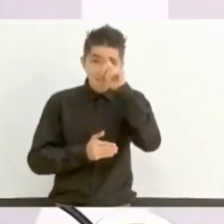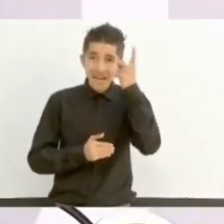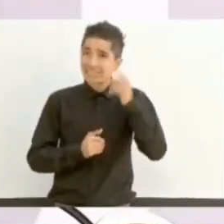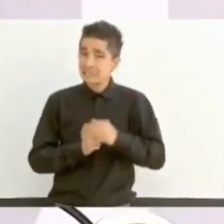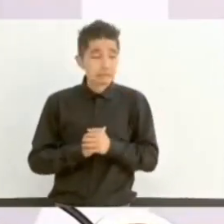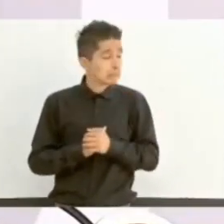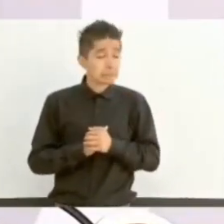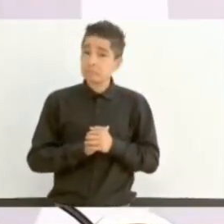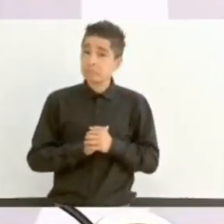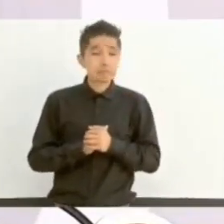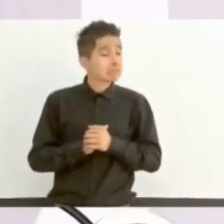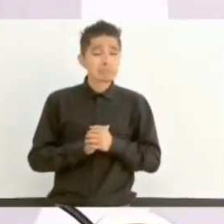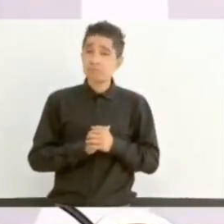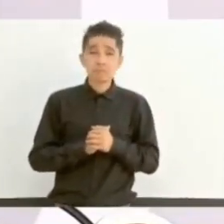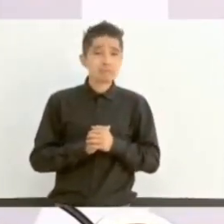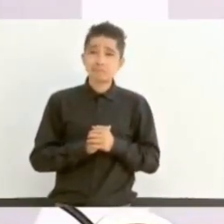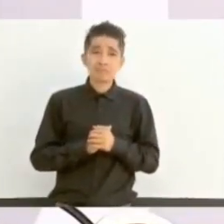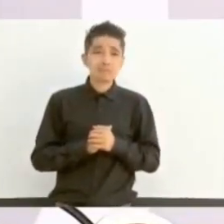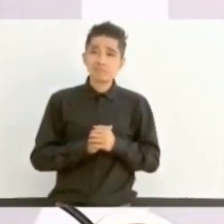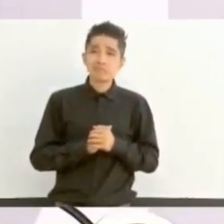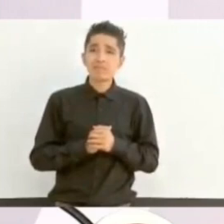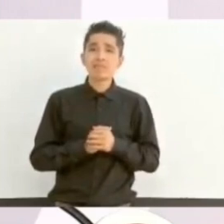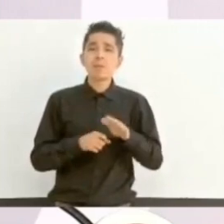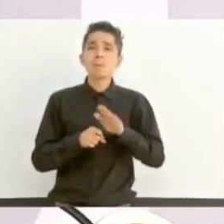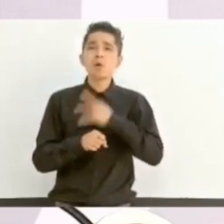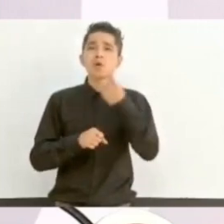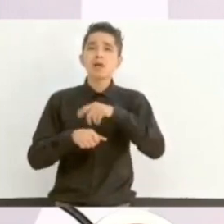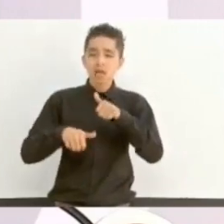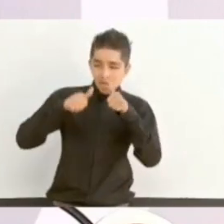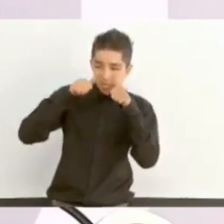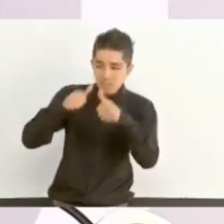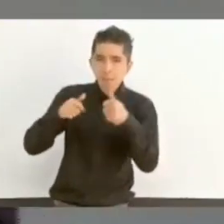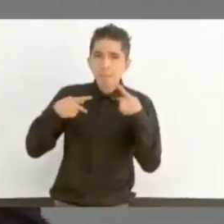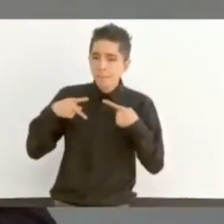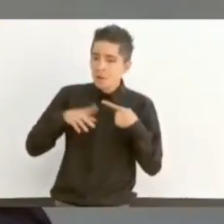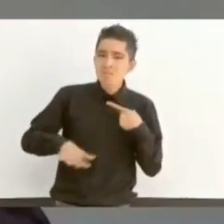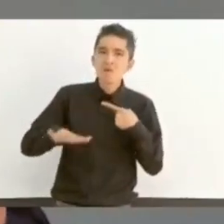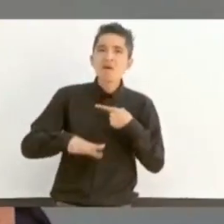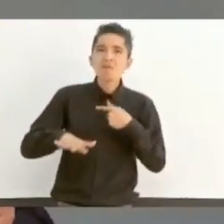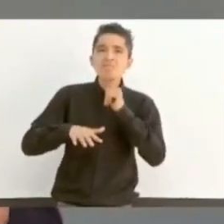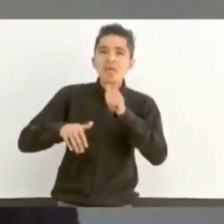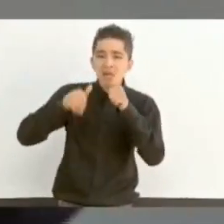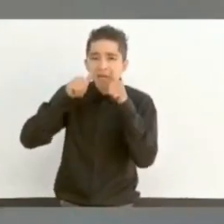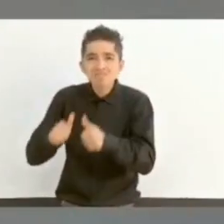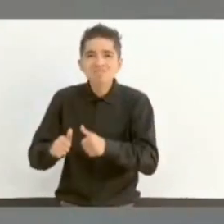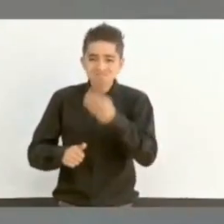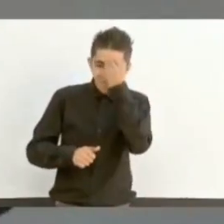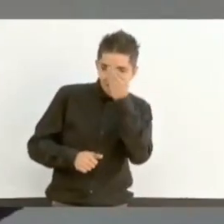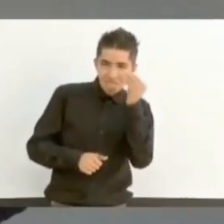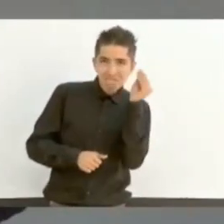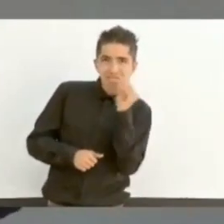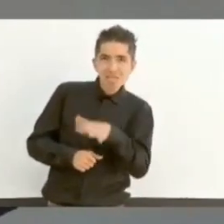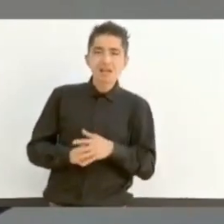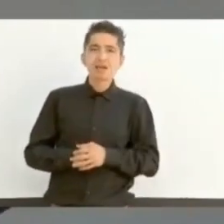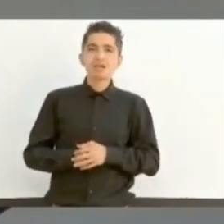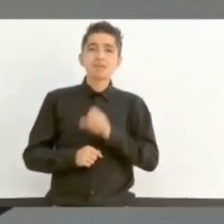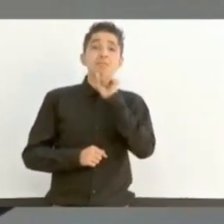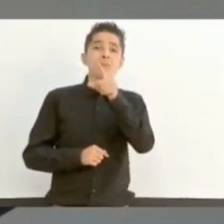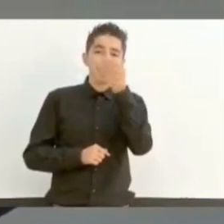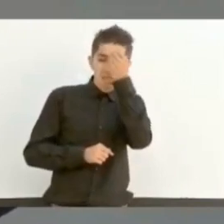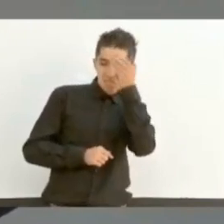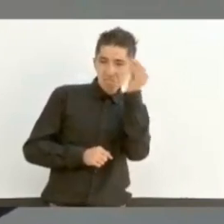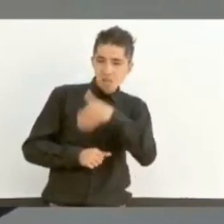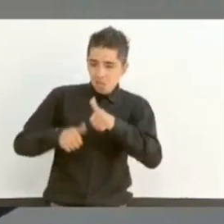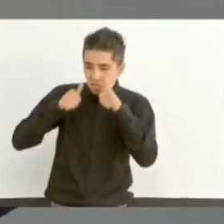porque se desatendió al pueblo, sobre todo se desatendió a los jóvenes,